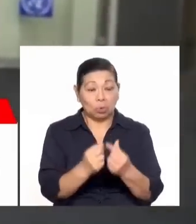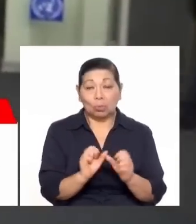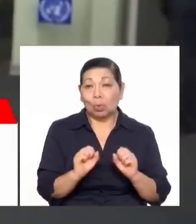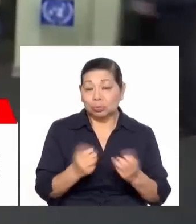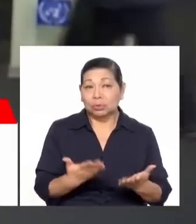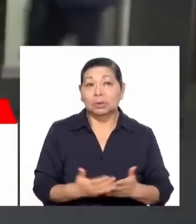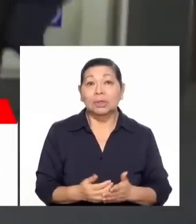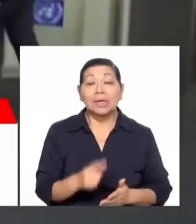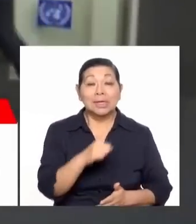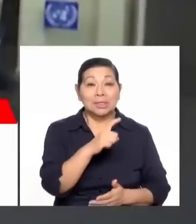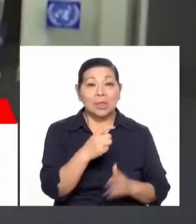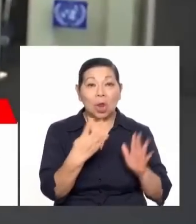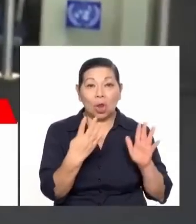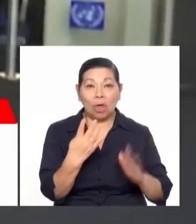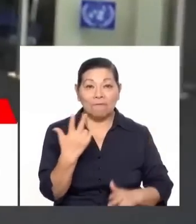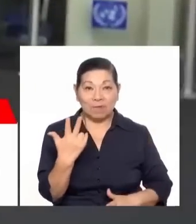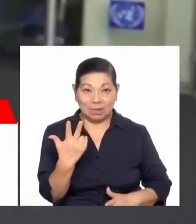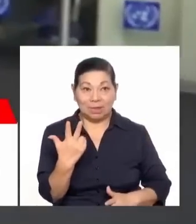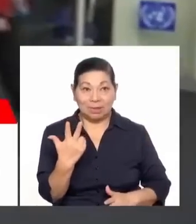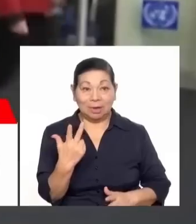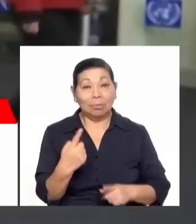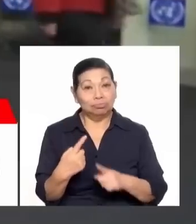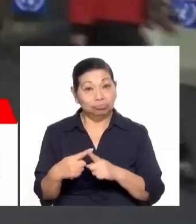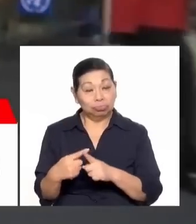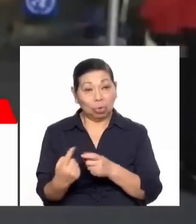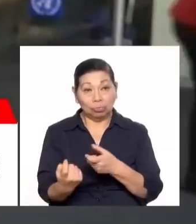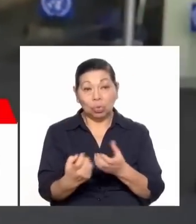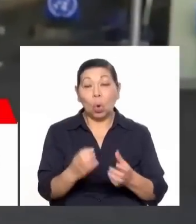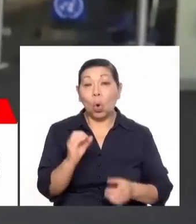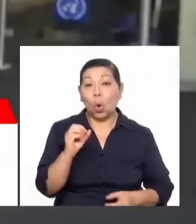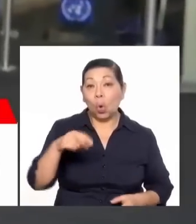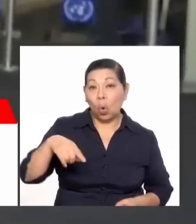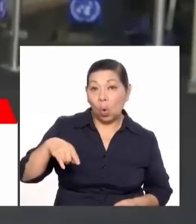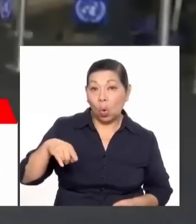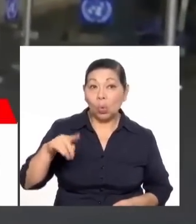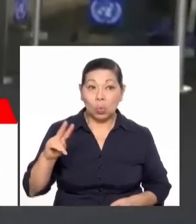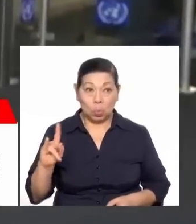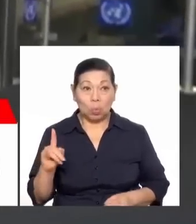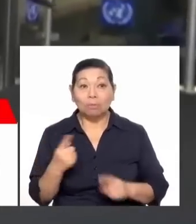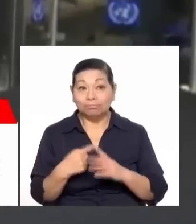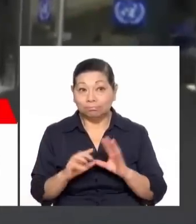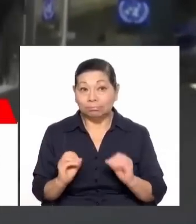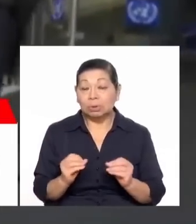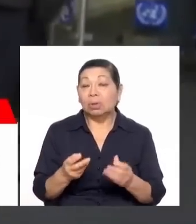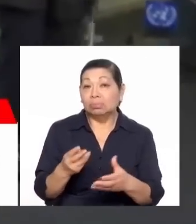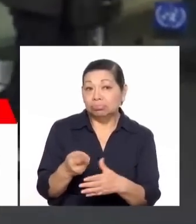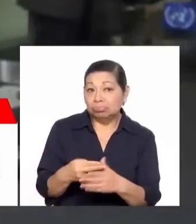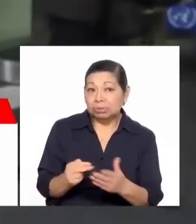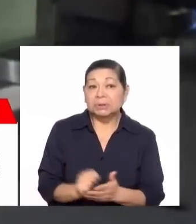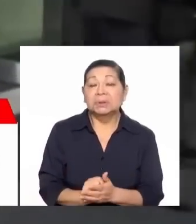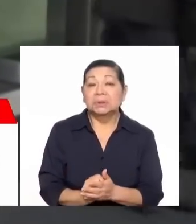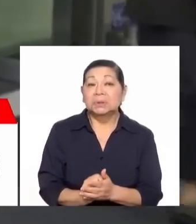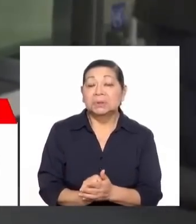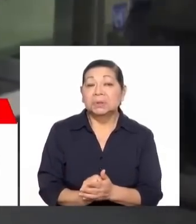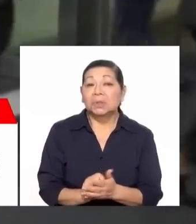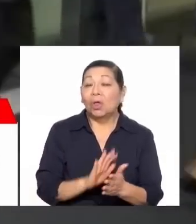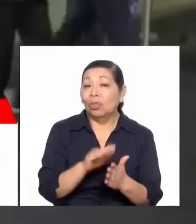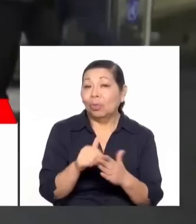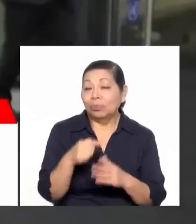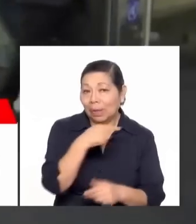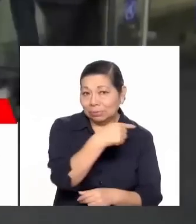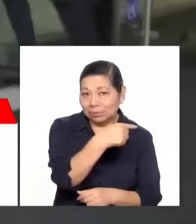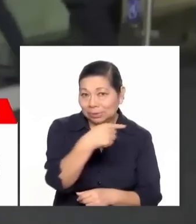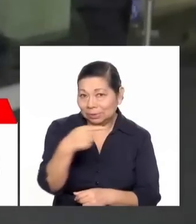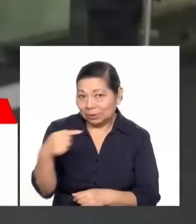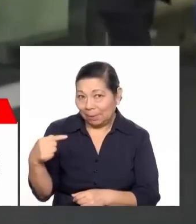señalar que son 193 estados miembros de la ONU quienes hoy inician su participación durante toda esta